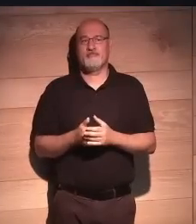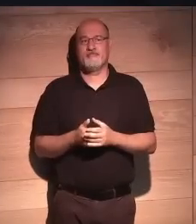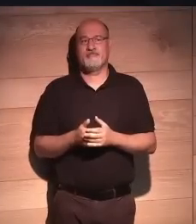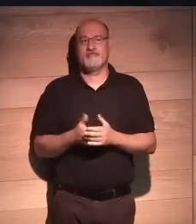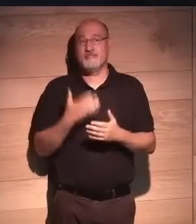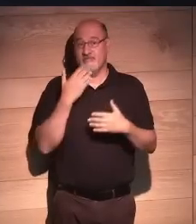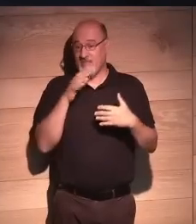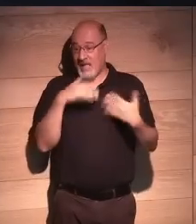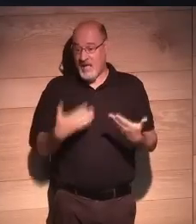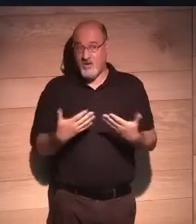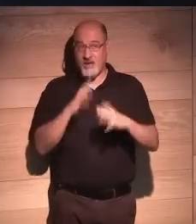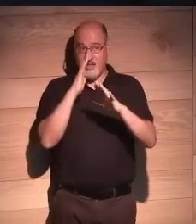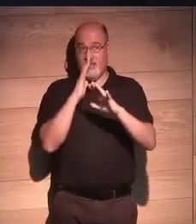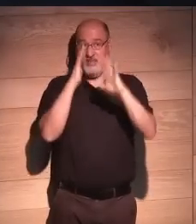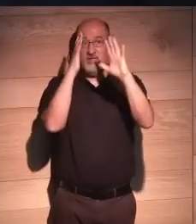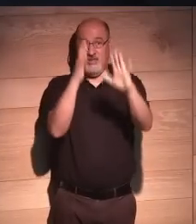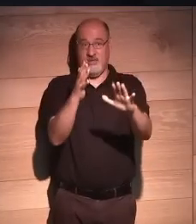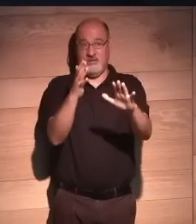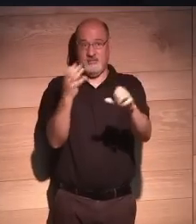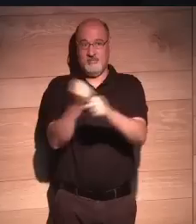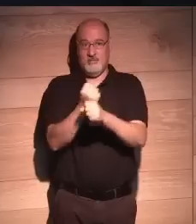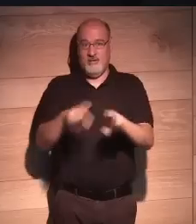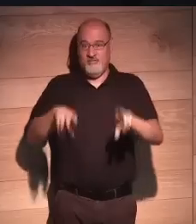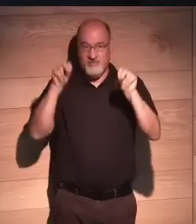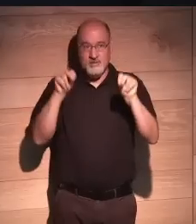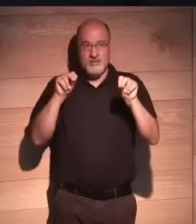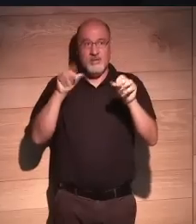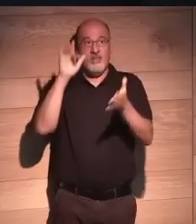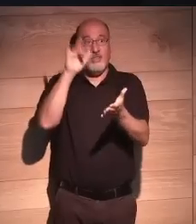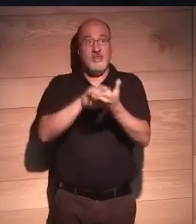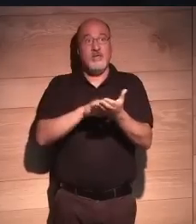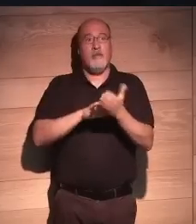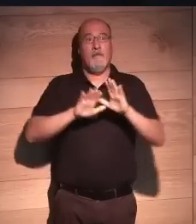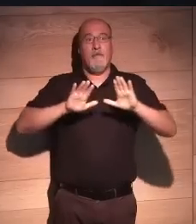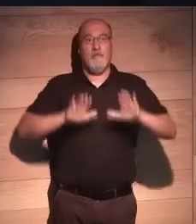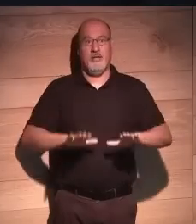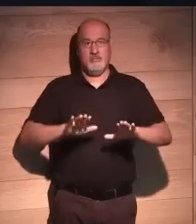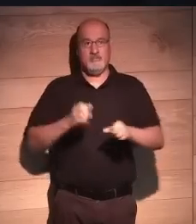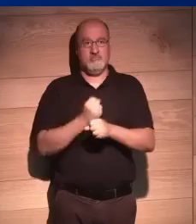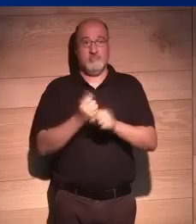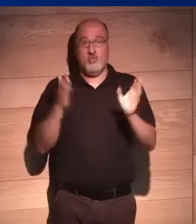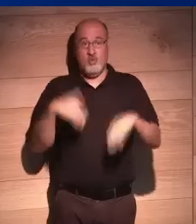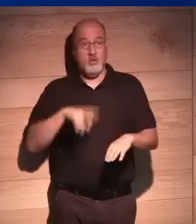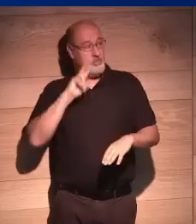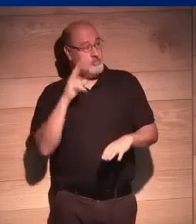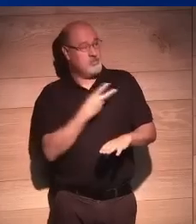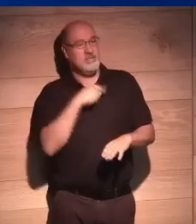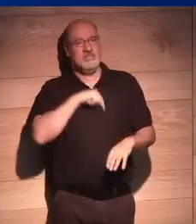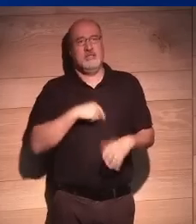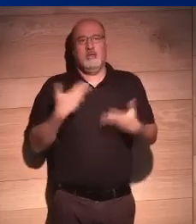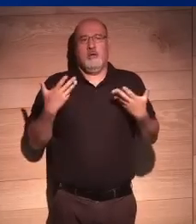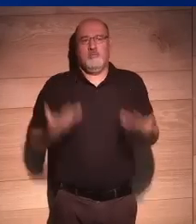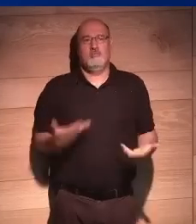que si dentro de 10 años voy a dejar de hacer esto, por lo menos el día que pare, que cuando mire atrás, ¿no? Pues me sienta